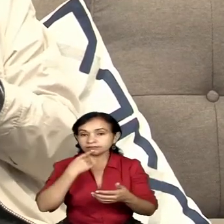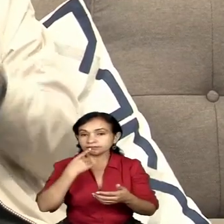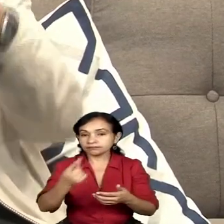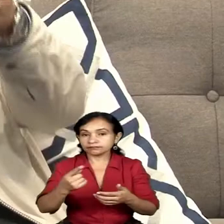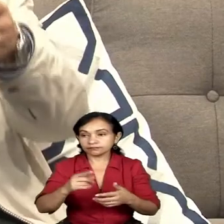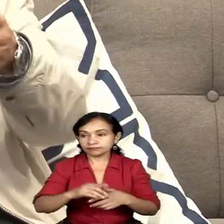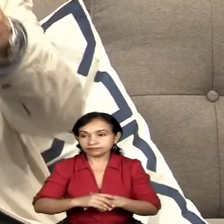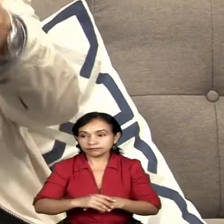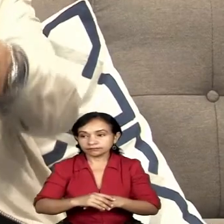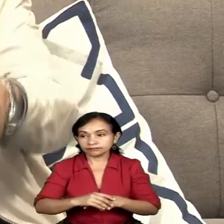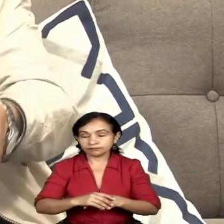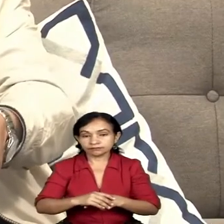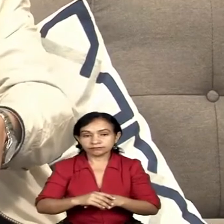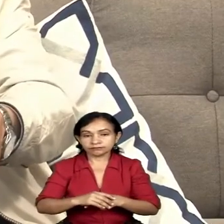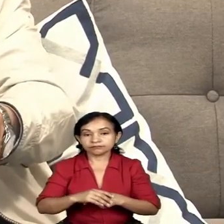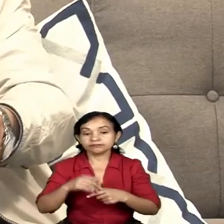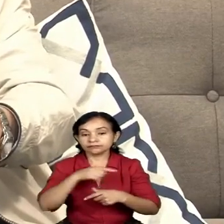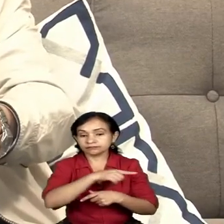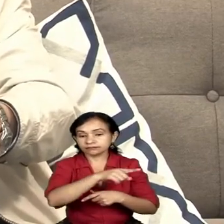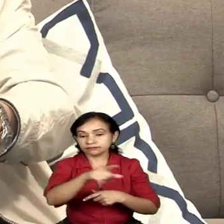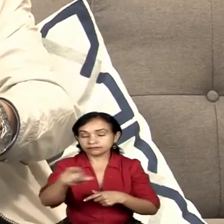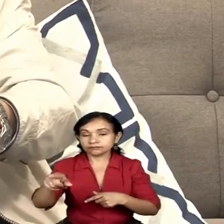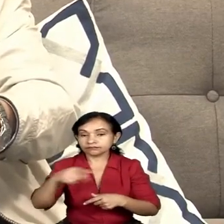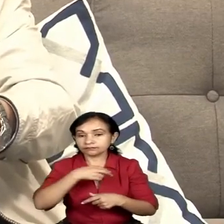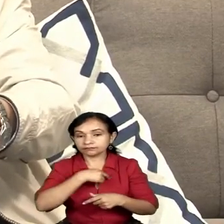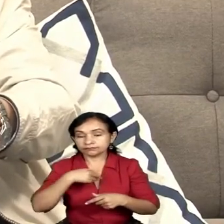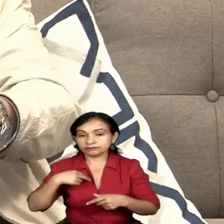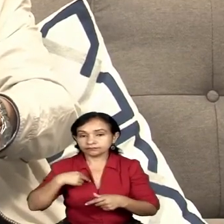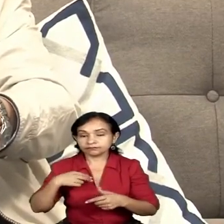decir en contra de sus anfitriones,